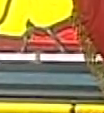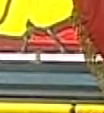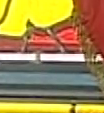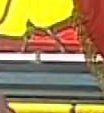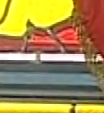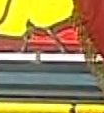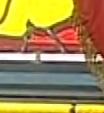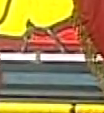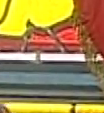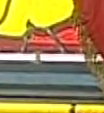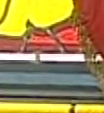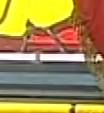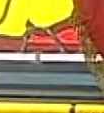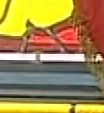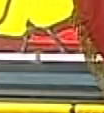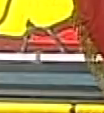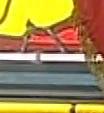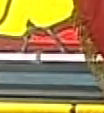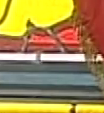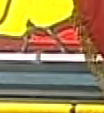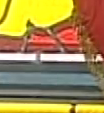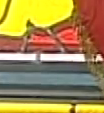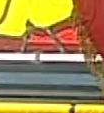esta articulación entre